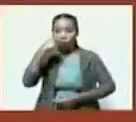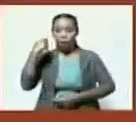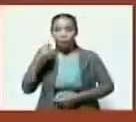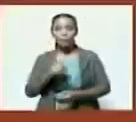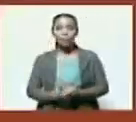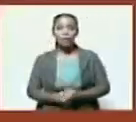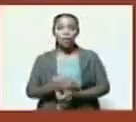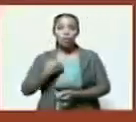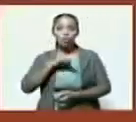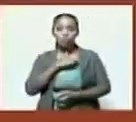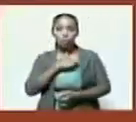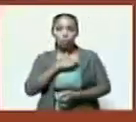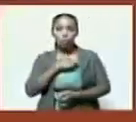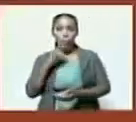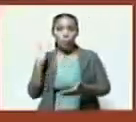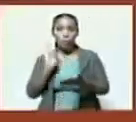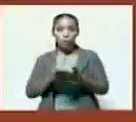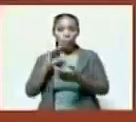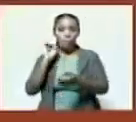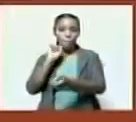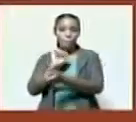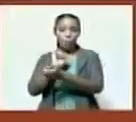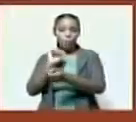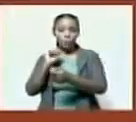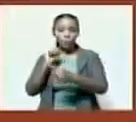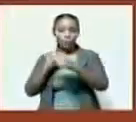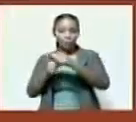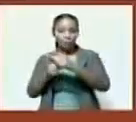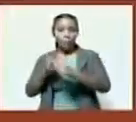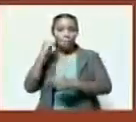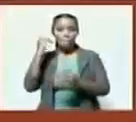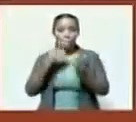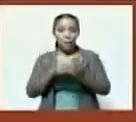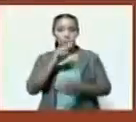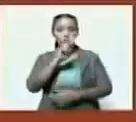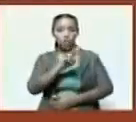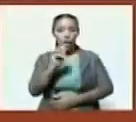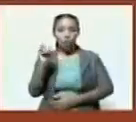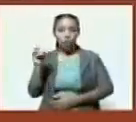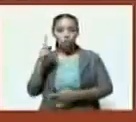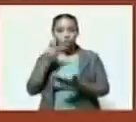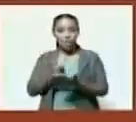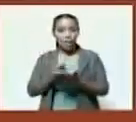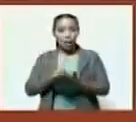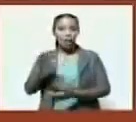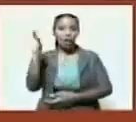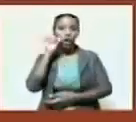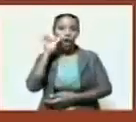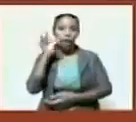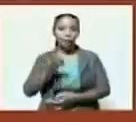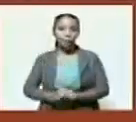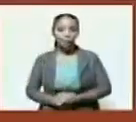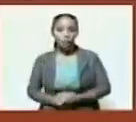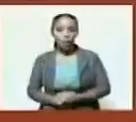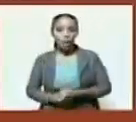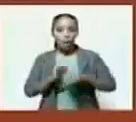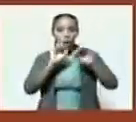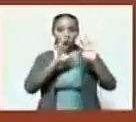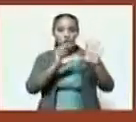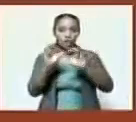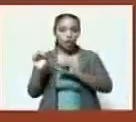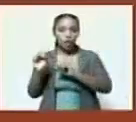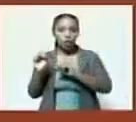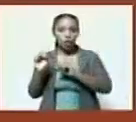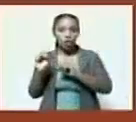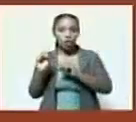Hemos incautado la cantidad de 1.200 kilos de cocaína y 800 kilos